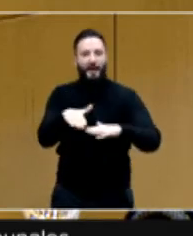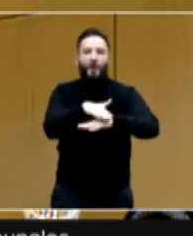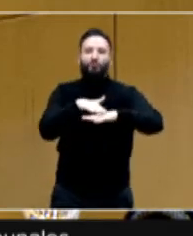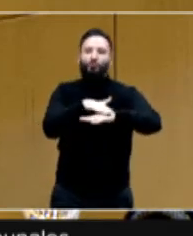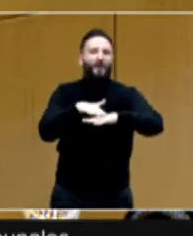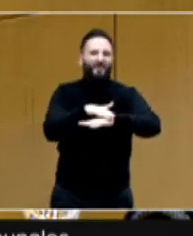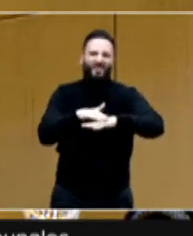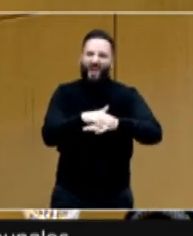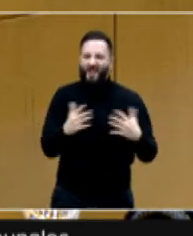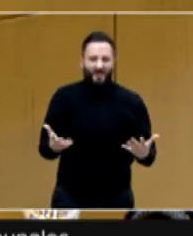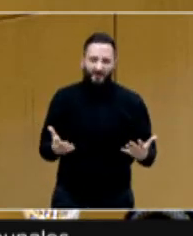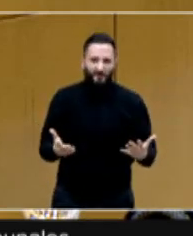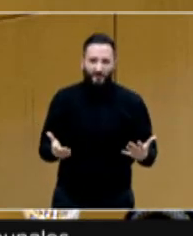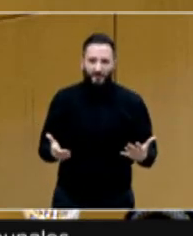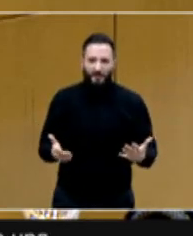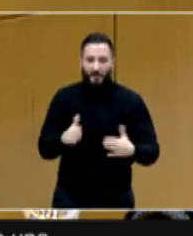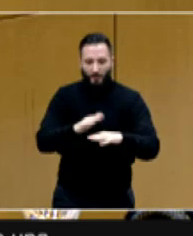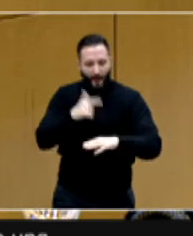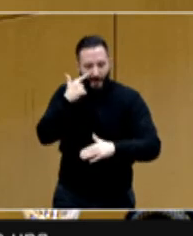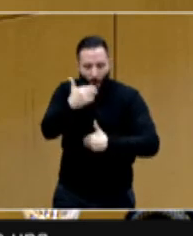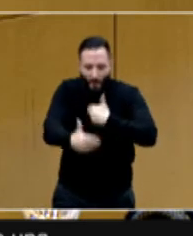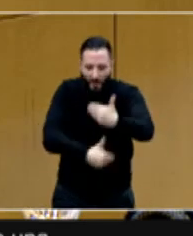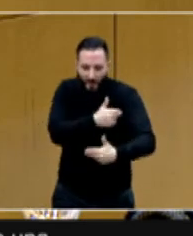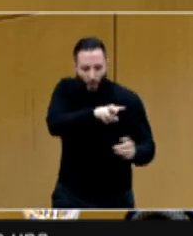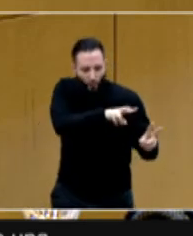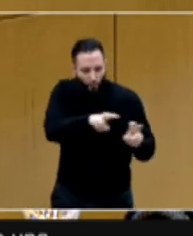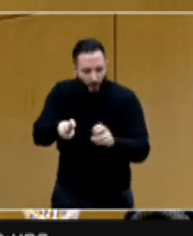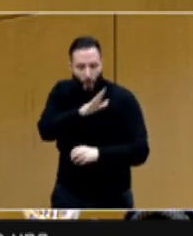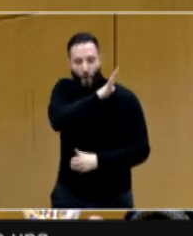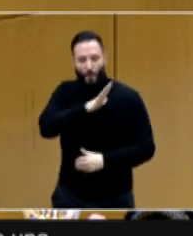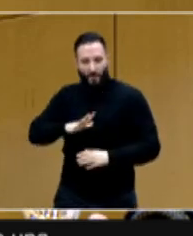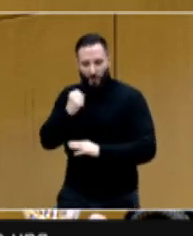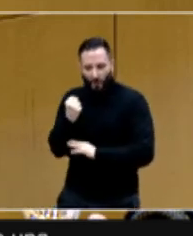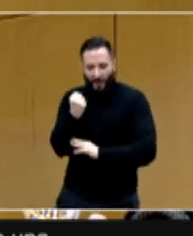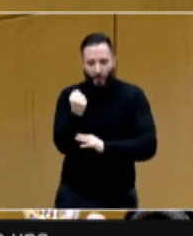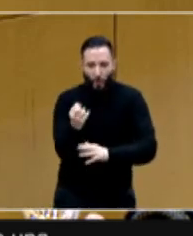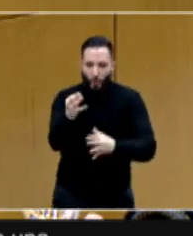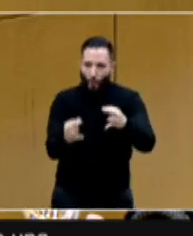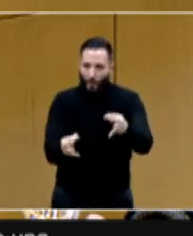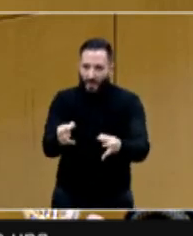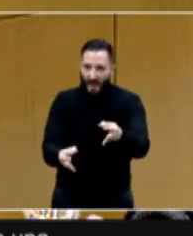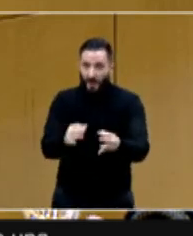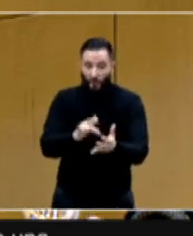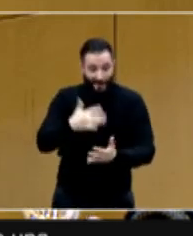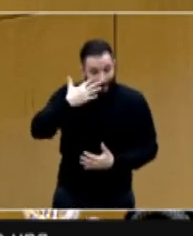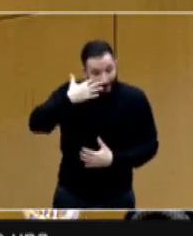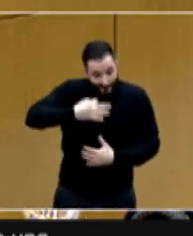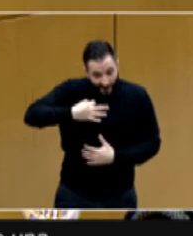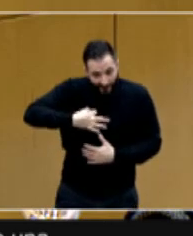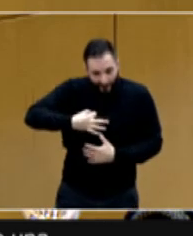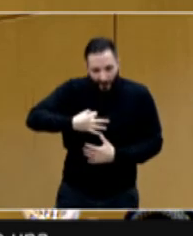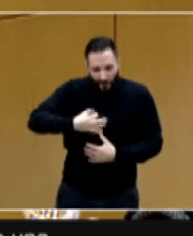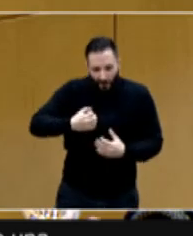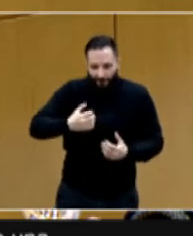o estamos viendo también procedimientos nuevos de provisión de apoyo judiciales que en la práctica apenas se diferencian de los juicios